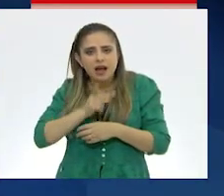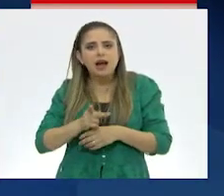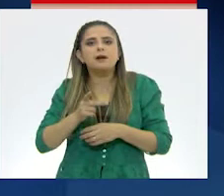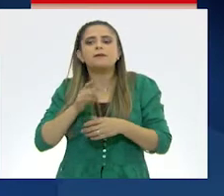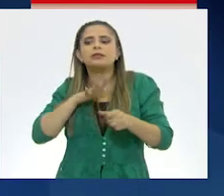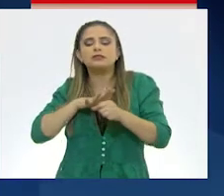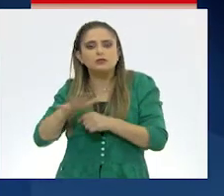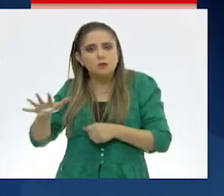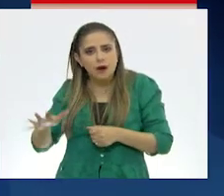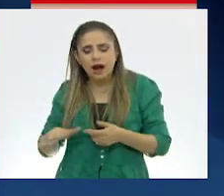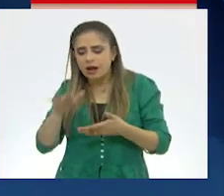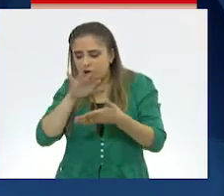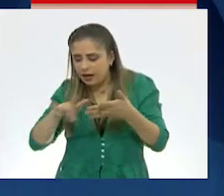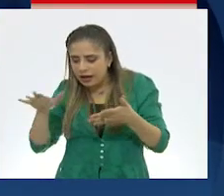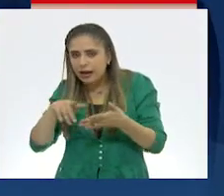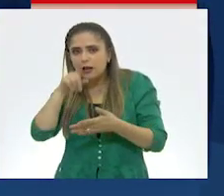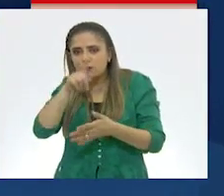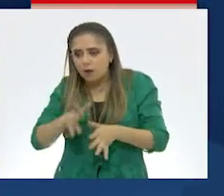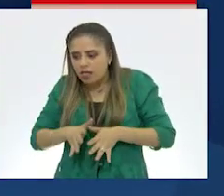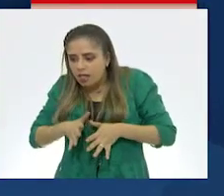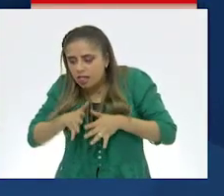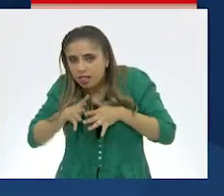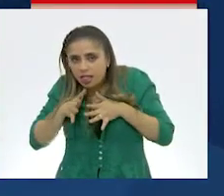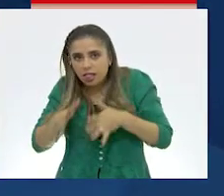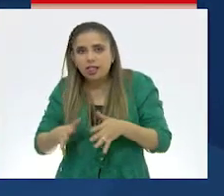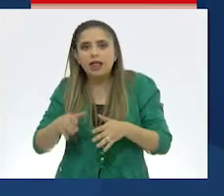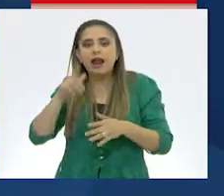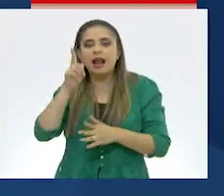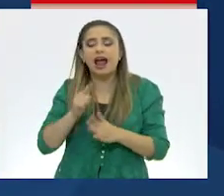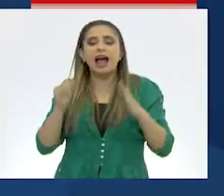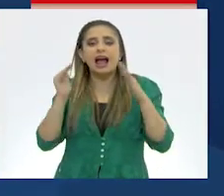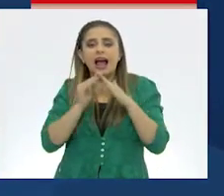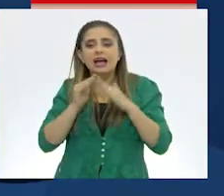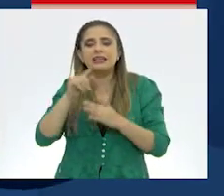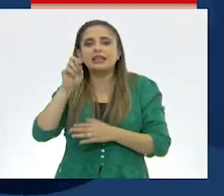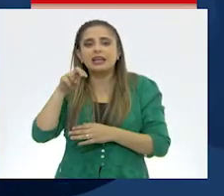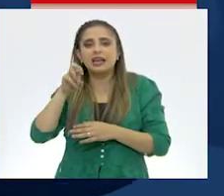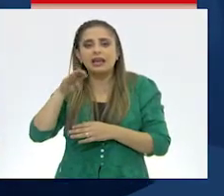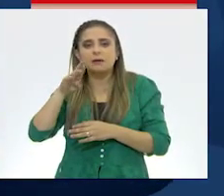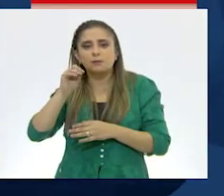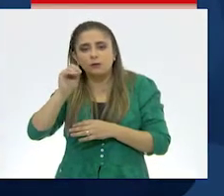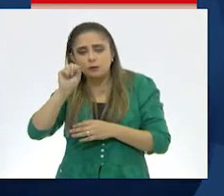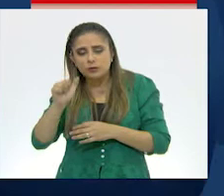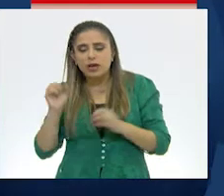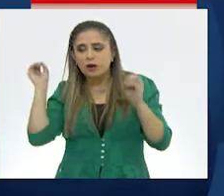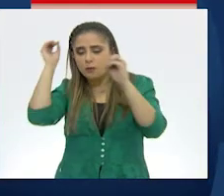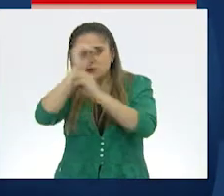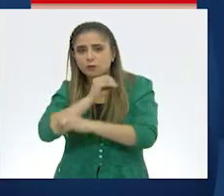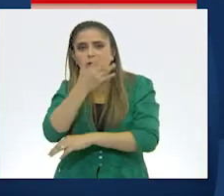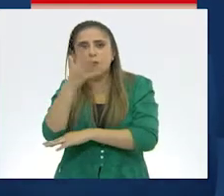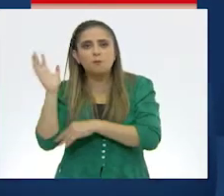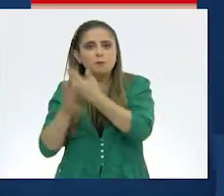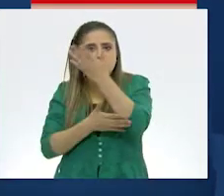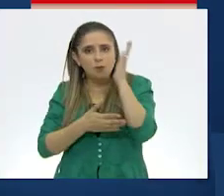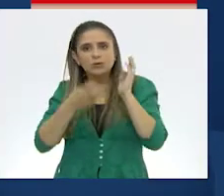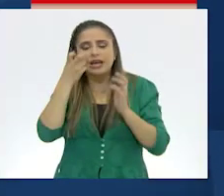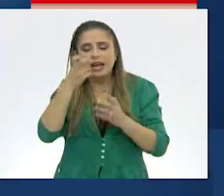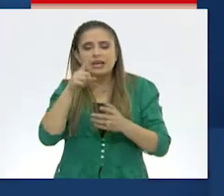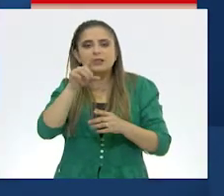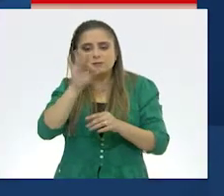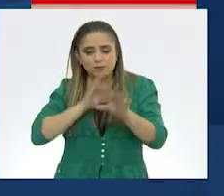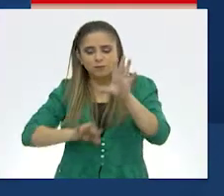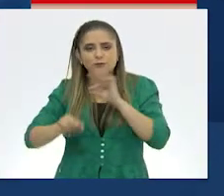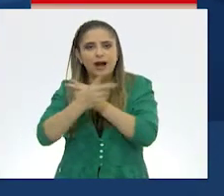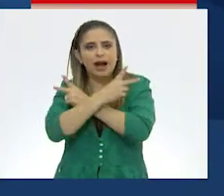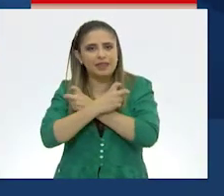en el bosque. Con adjetivos, la casa tenebrosa en el espeso y oscuro bosque. Y ahí lo vamos a poder ver ustedes